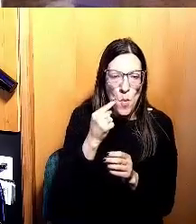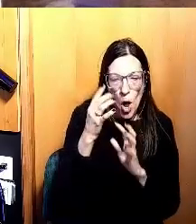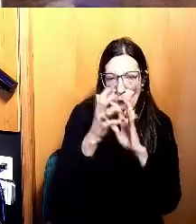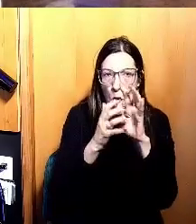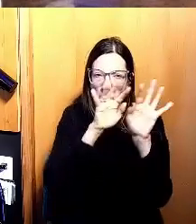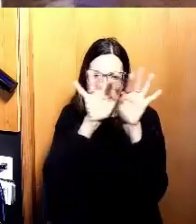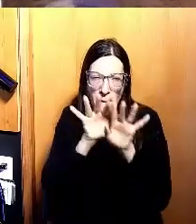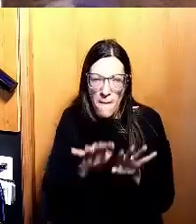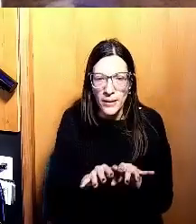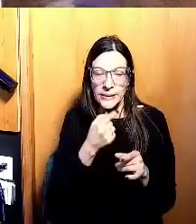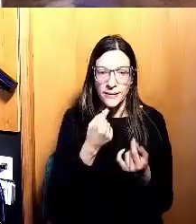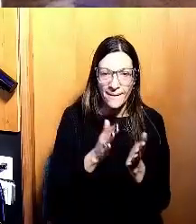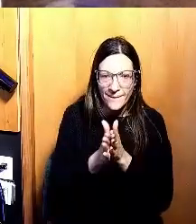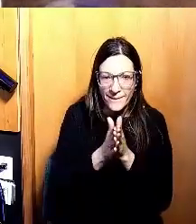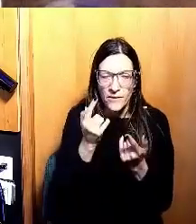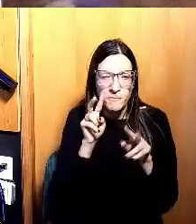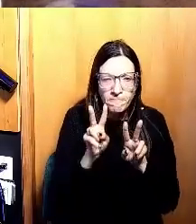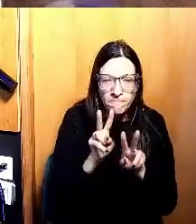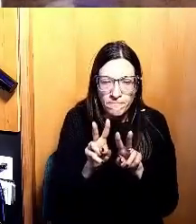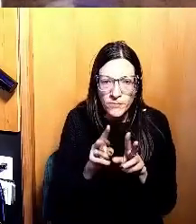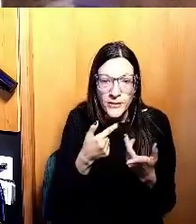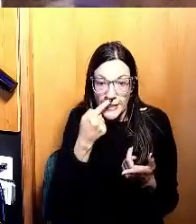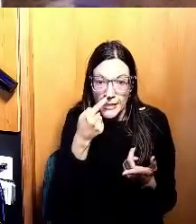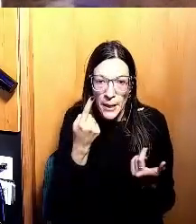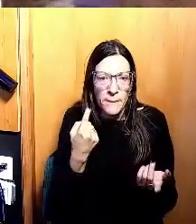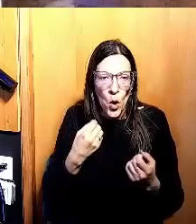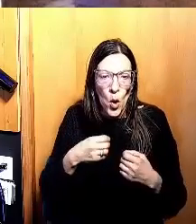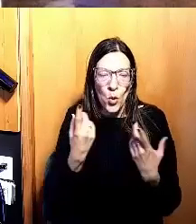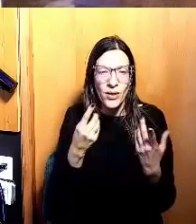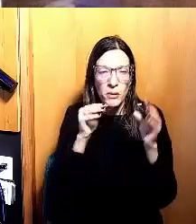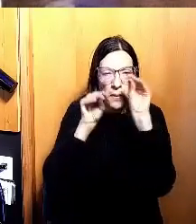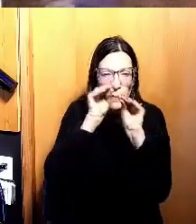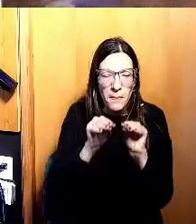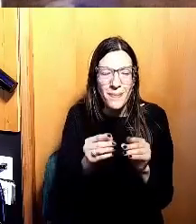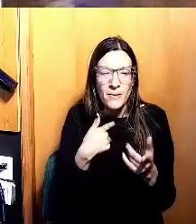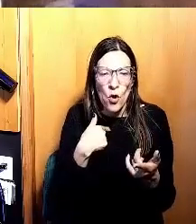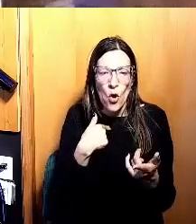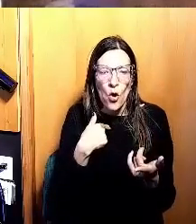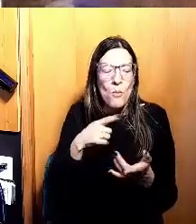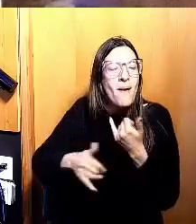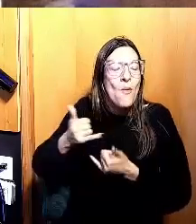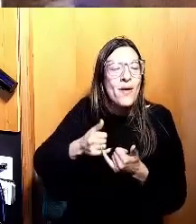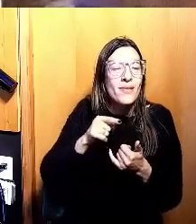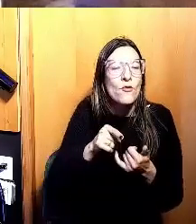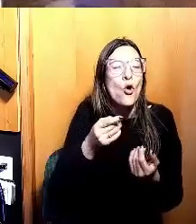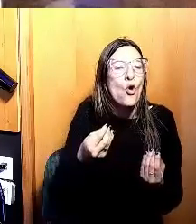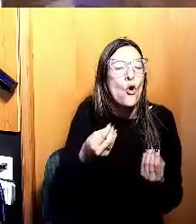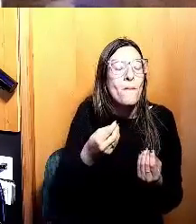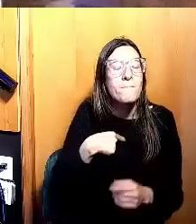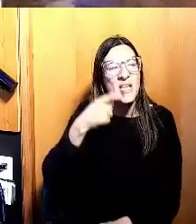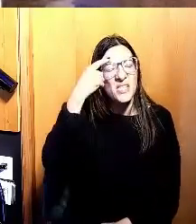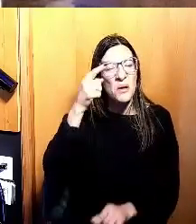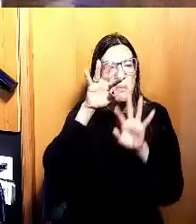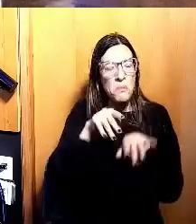está fascinado, pero ¿qué tipo de decisiones toman con esa información de la recolección por cuenca, por ejemplo? O de la que me quieras contar.